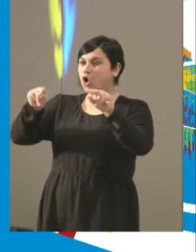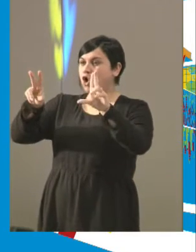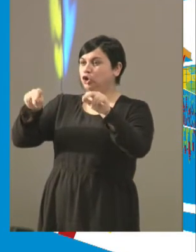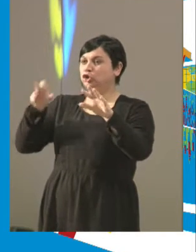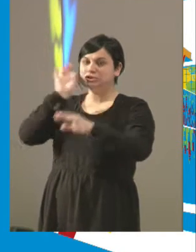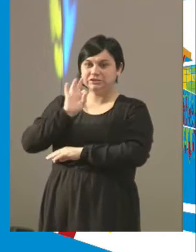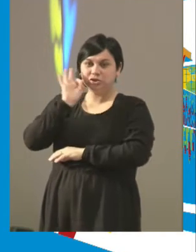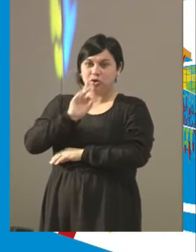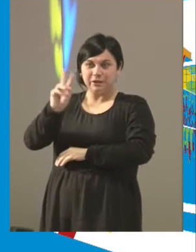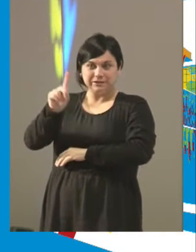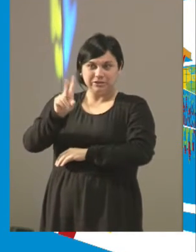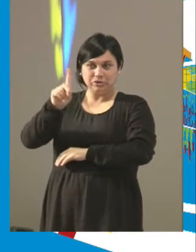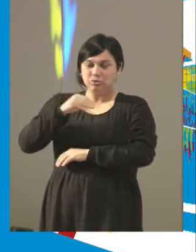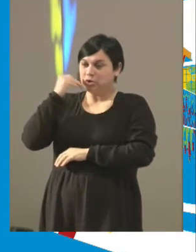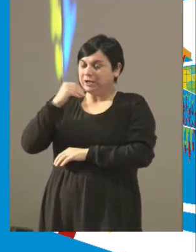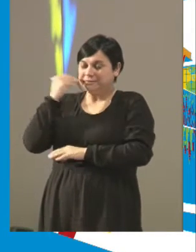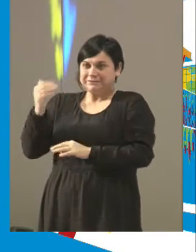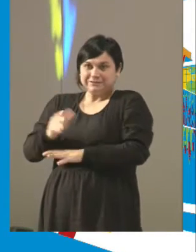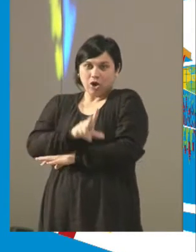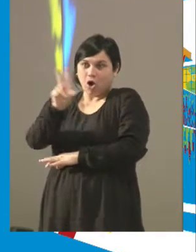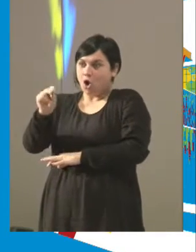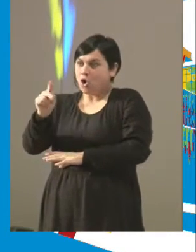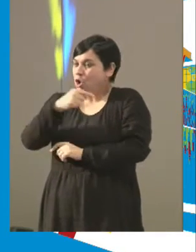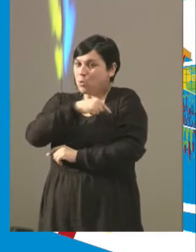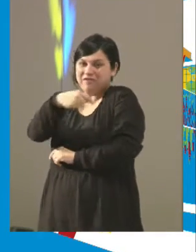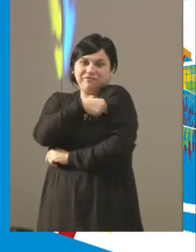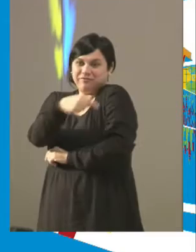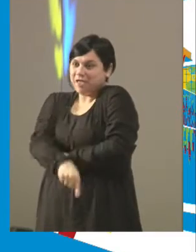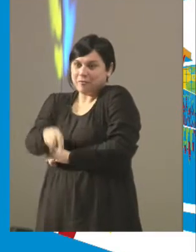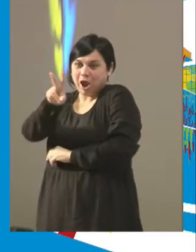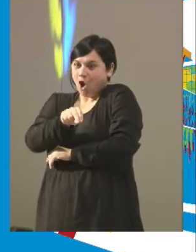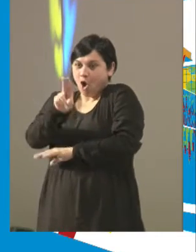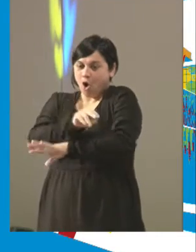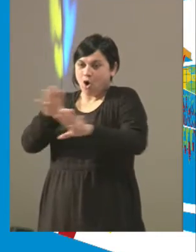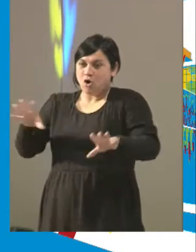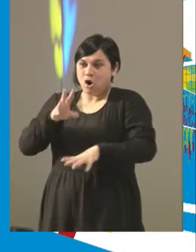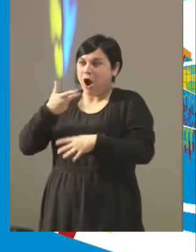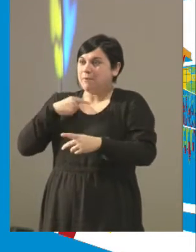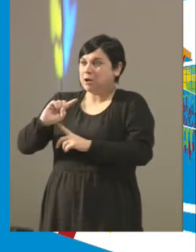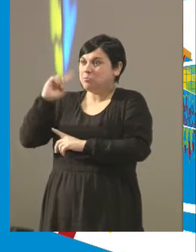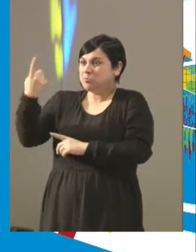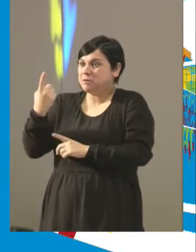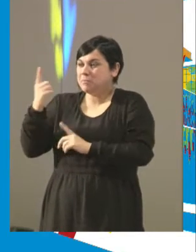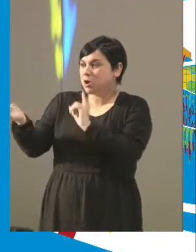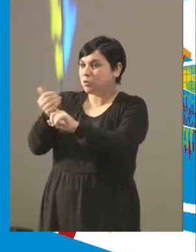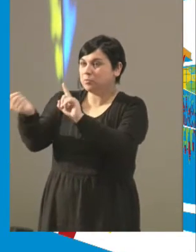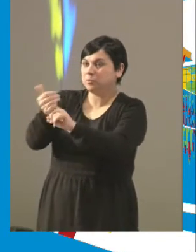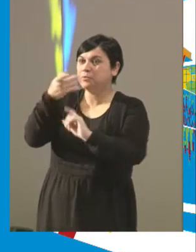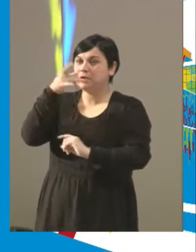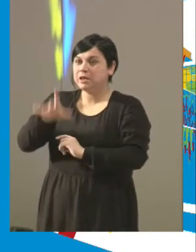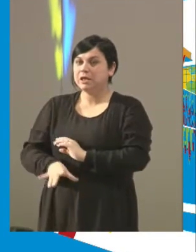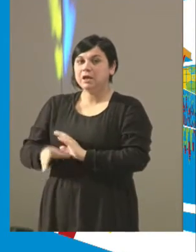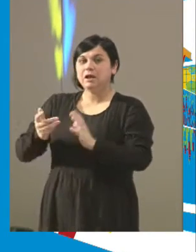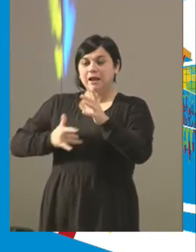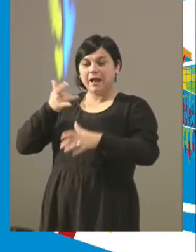XXI, casi en el oro negro. Hay mucha fiebre, mucha prisa, mucha carrera por ver quién es el primero que los capitaliza.